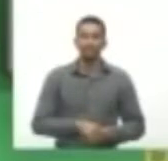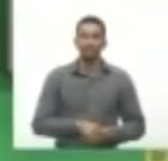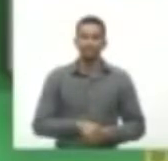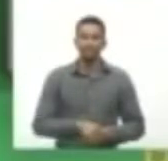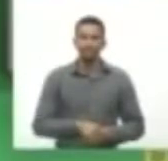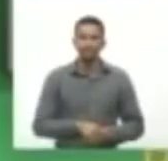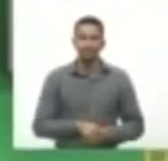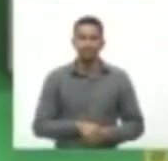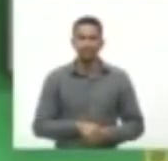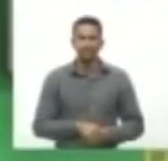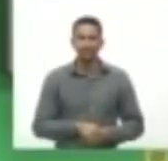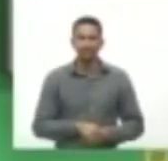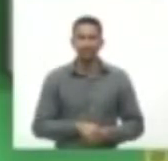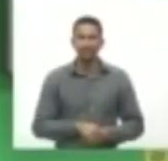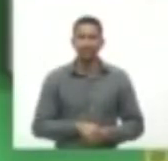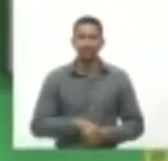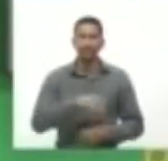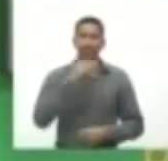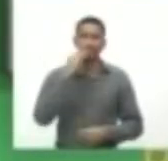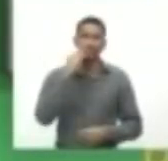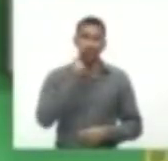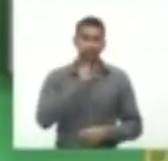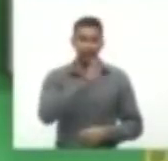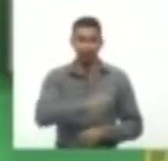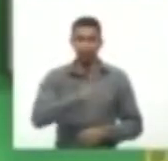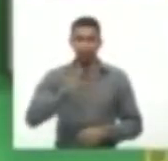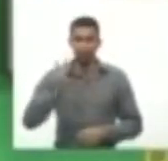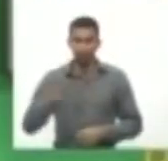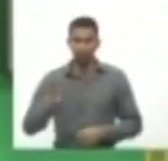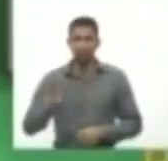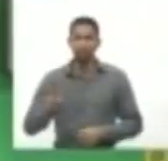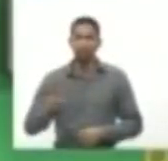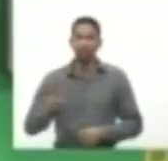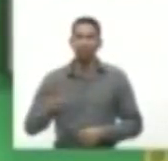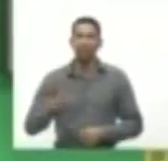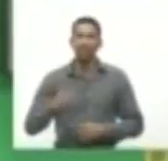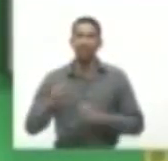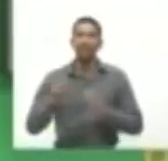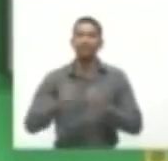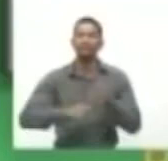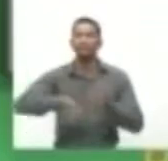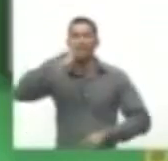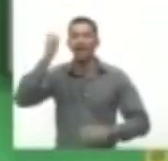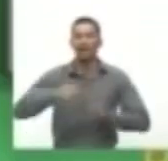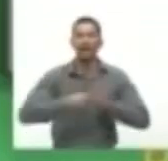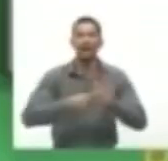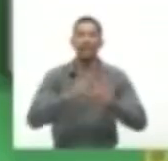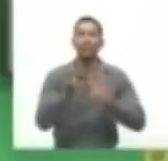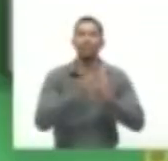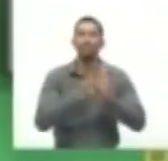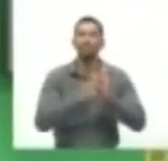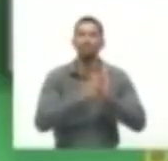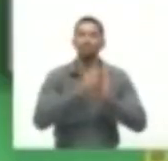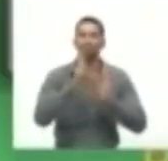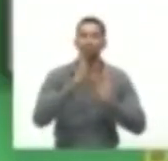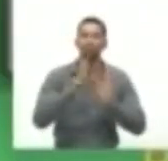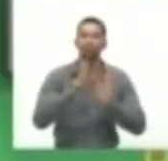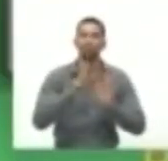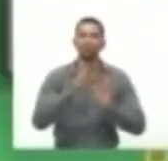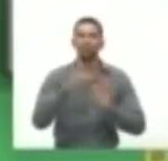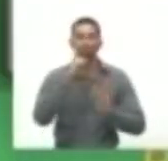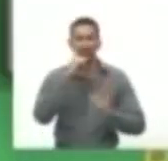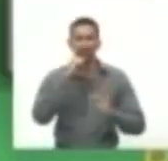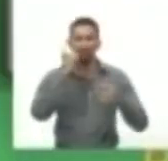María Camila Osorio y Mariana Duque ya le entregaron los primeros 2 puntos a Colombia en Fed Cup frente a Brasil.